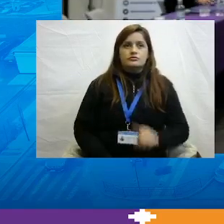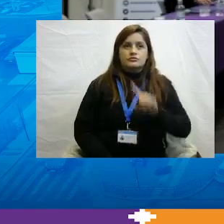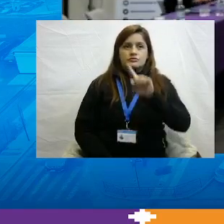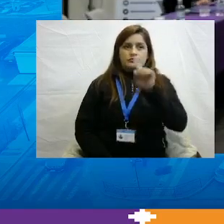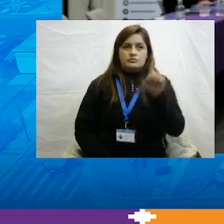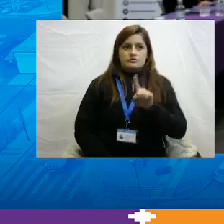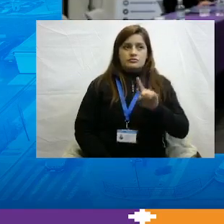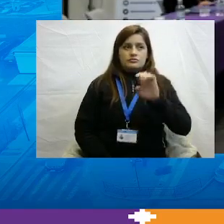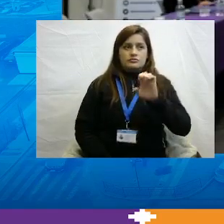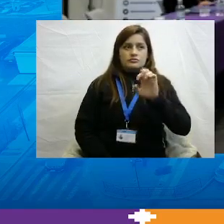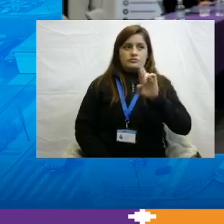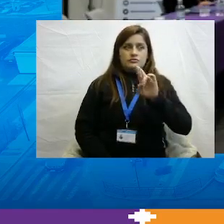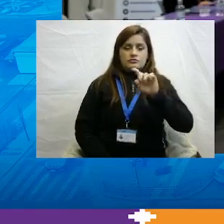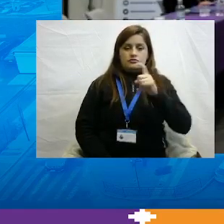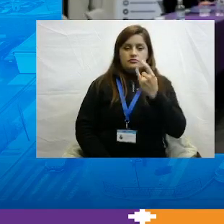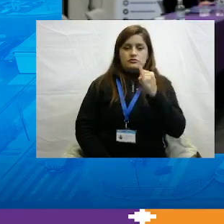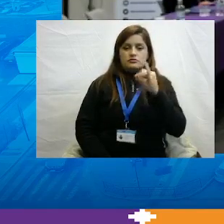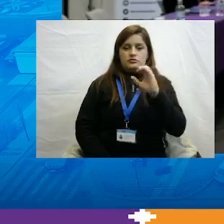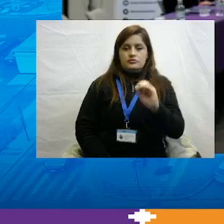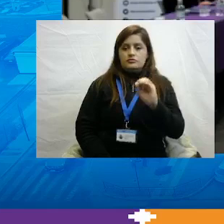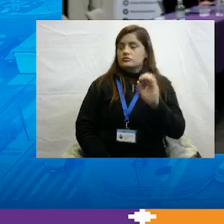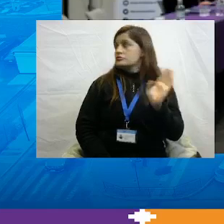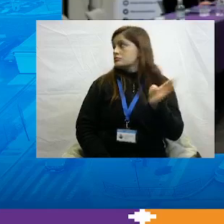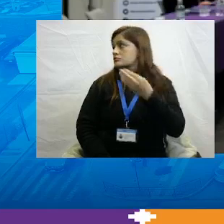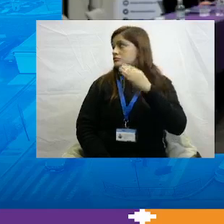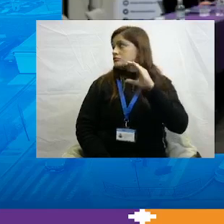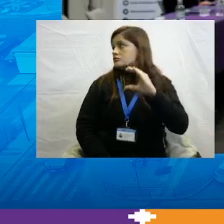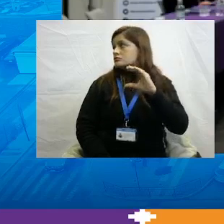Don Sergio Catalán.